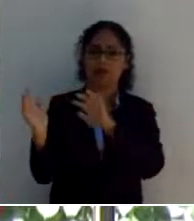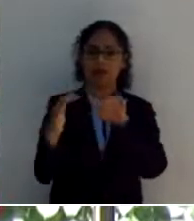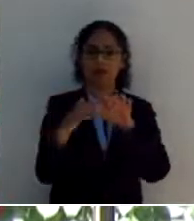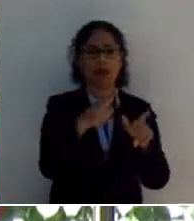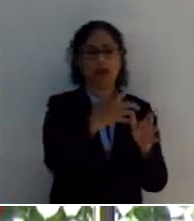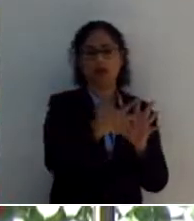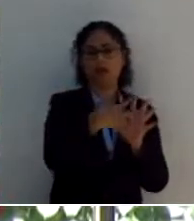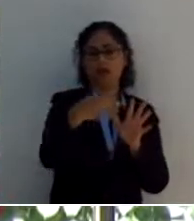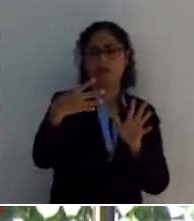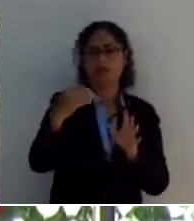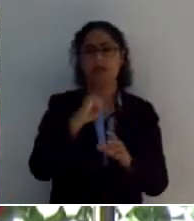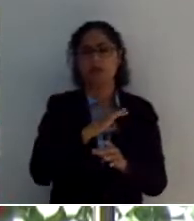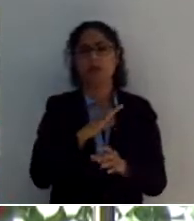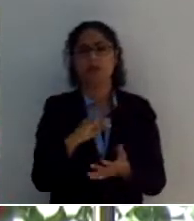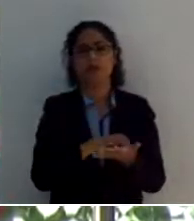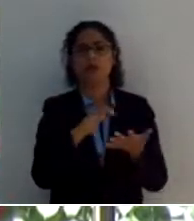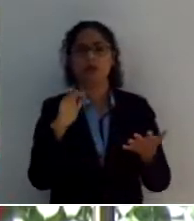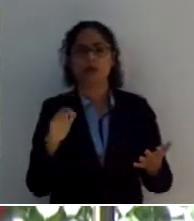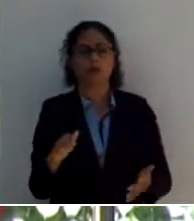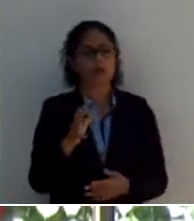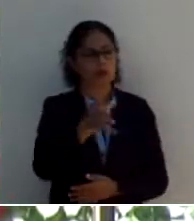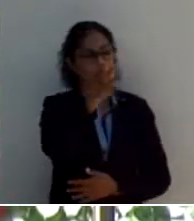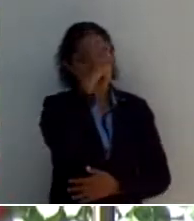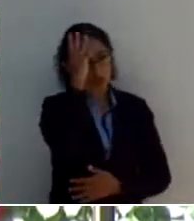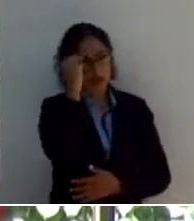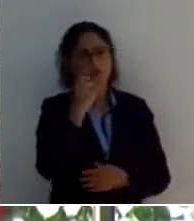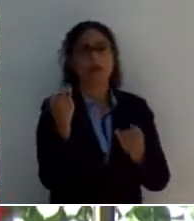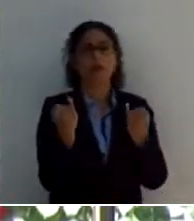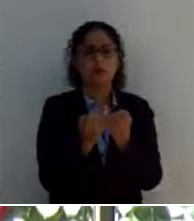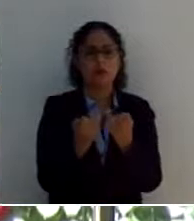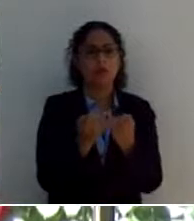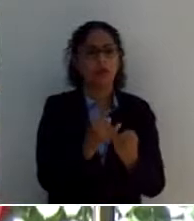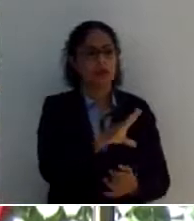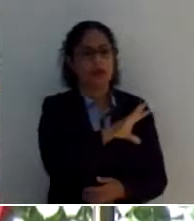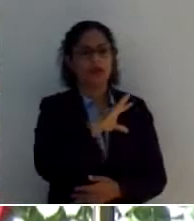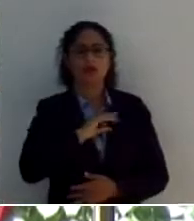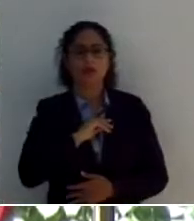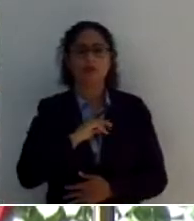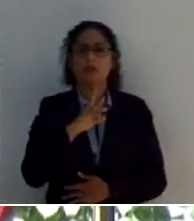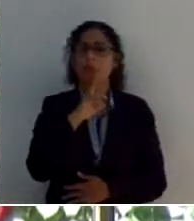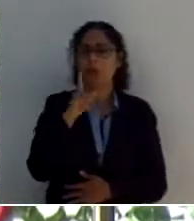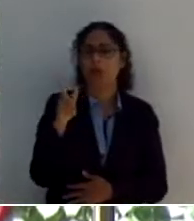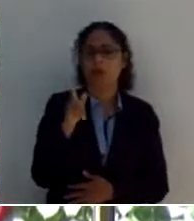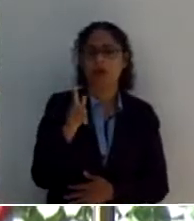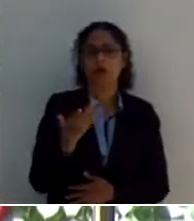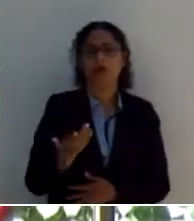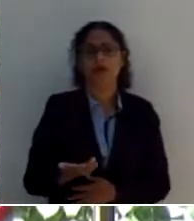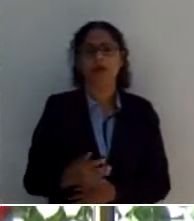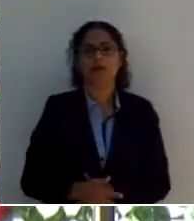que están dispuestos también a llegar a esa meta.